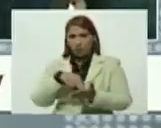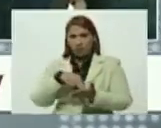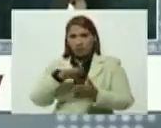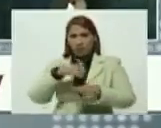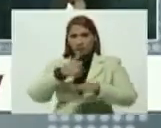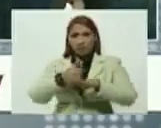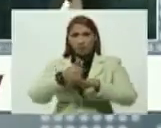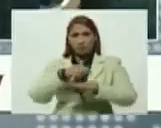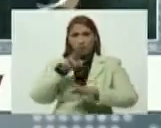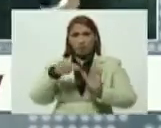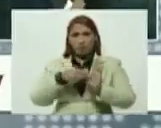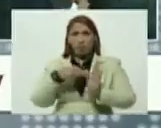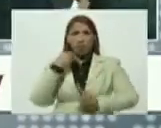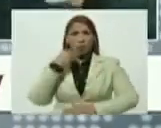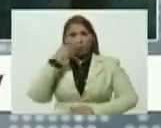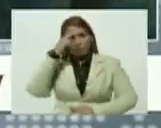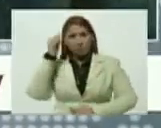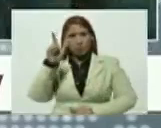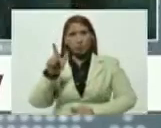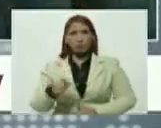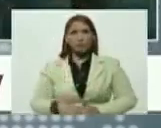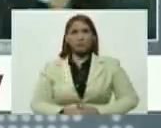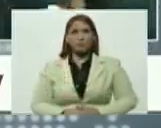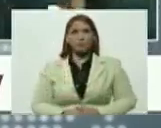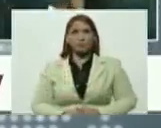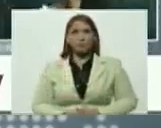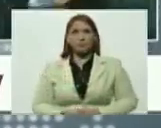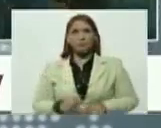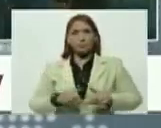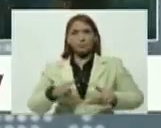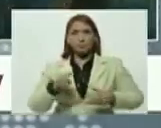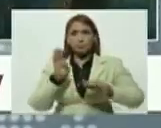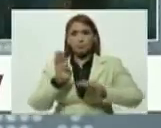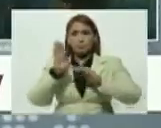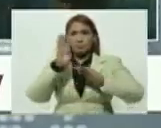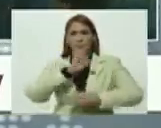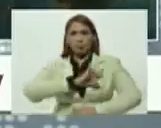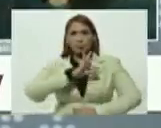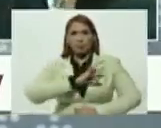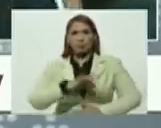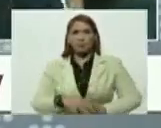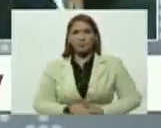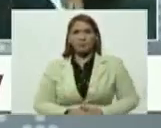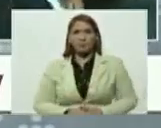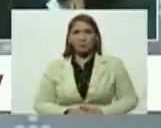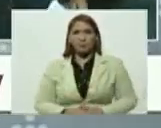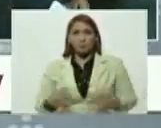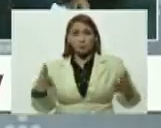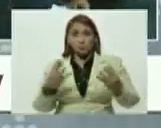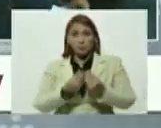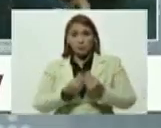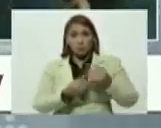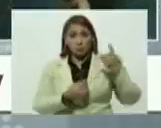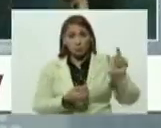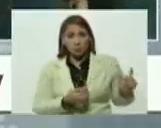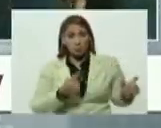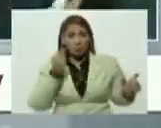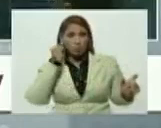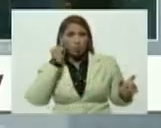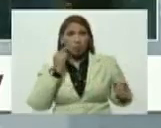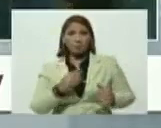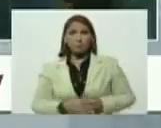Nacional de la JPSUV para la protección social, junto a Joana